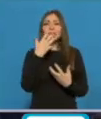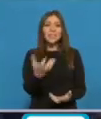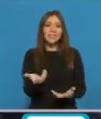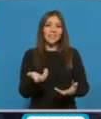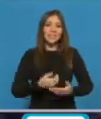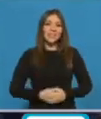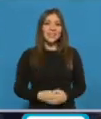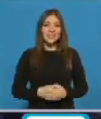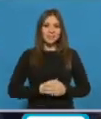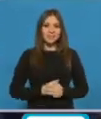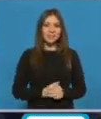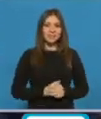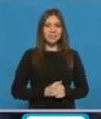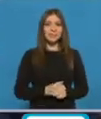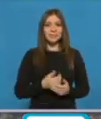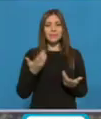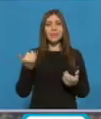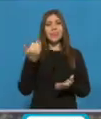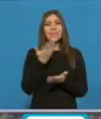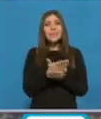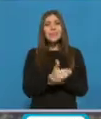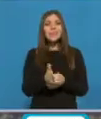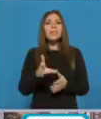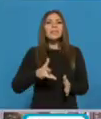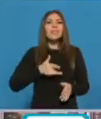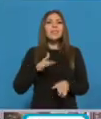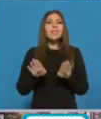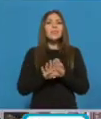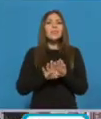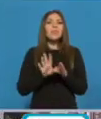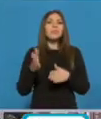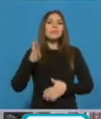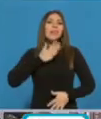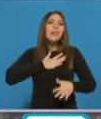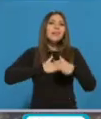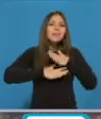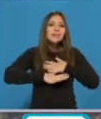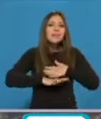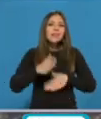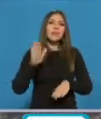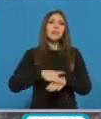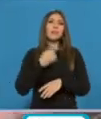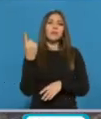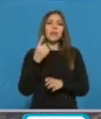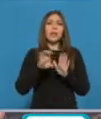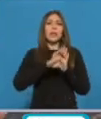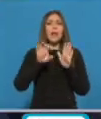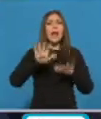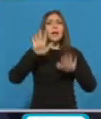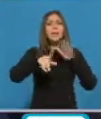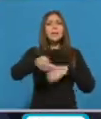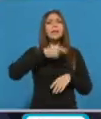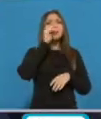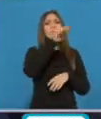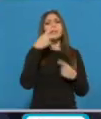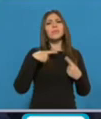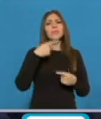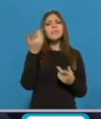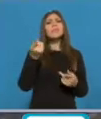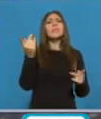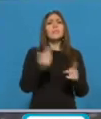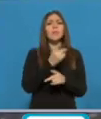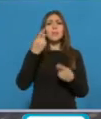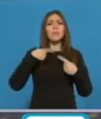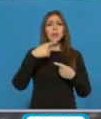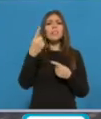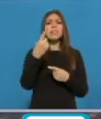además es desgastante. Sí. Y cuando tú le preguntas a cualquier ser humano, ¿qué te molesta mucho? Que me griten, ¿no? Que me levanten la voz. Yo creo que a